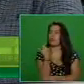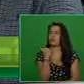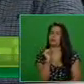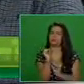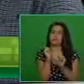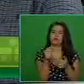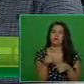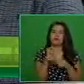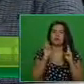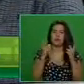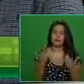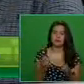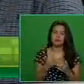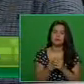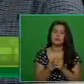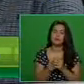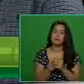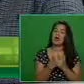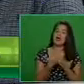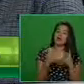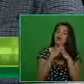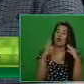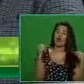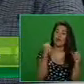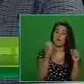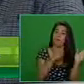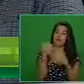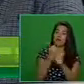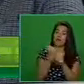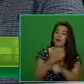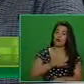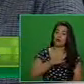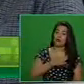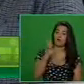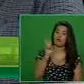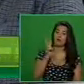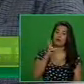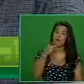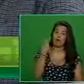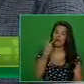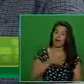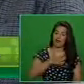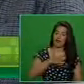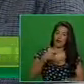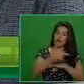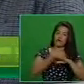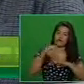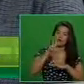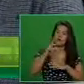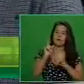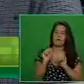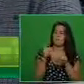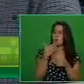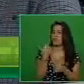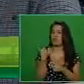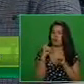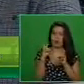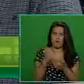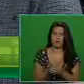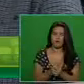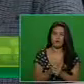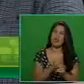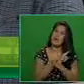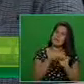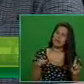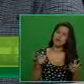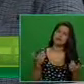dentro de la clasificación y las formas y las políticas de nosotros hacer gobierno, ¿no? Sin embargo, es un concepto que ya tiene mucha data